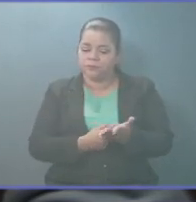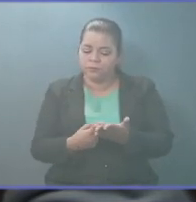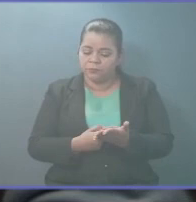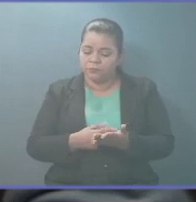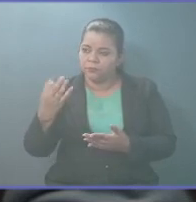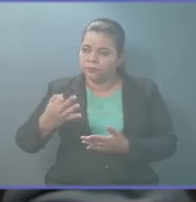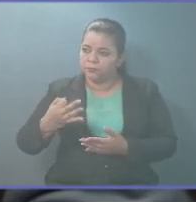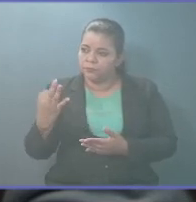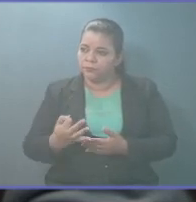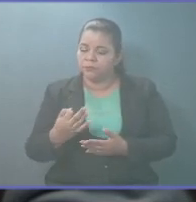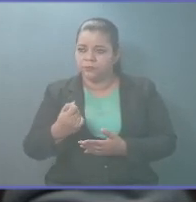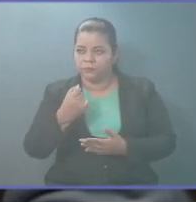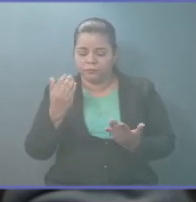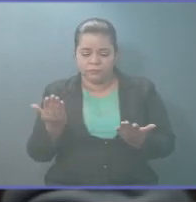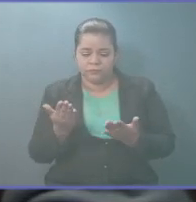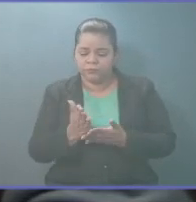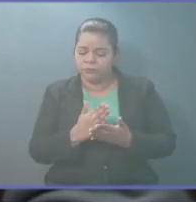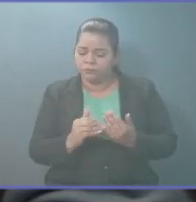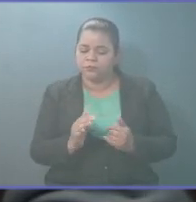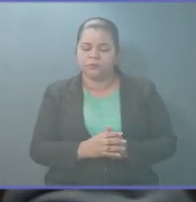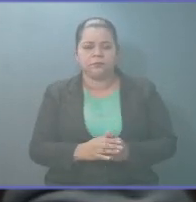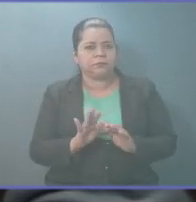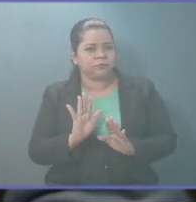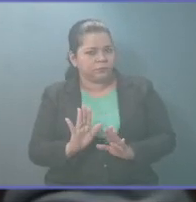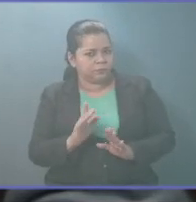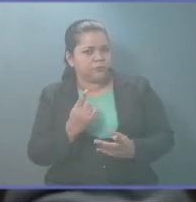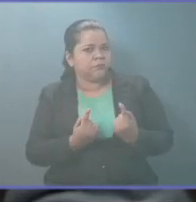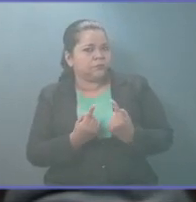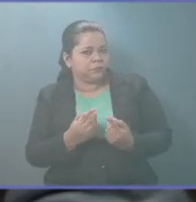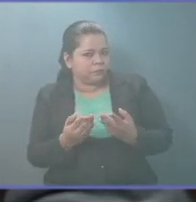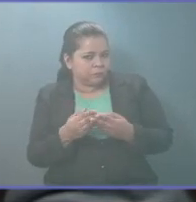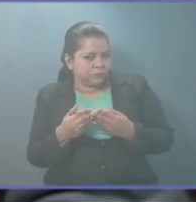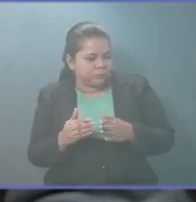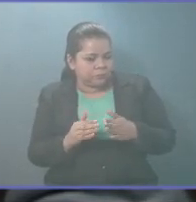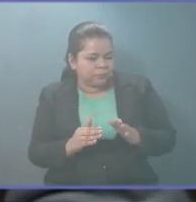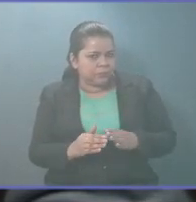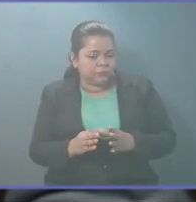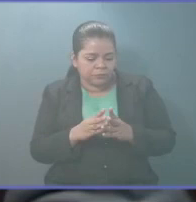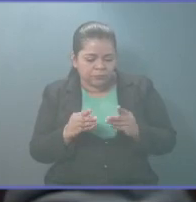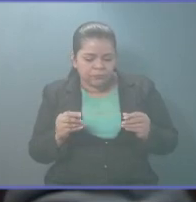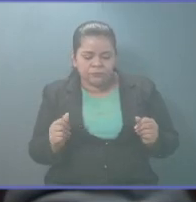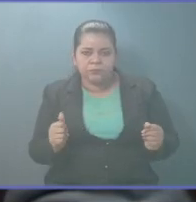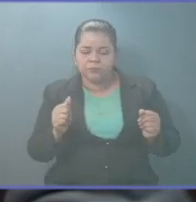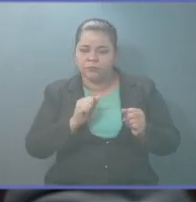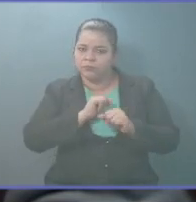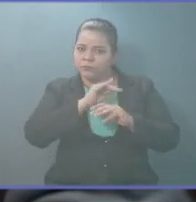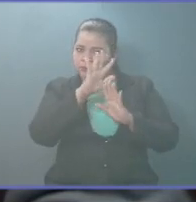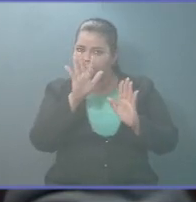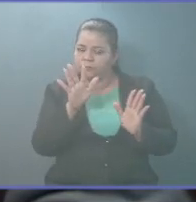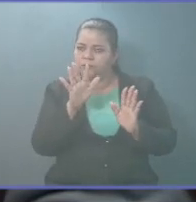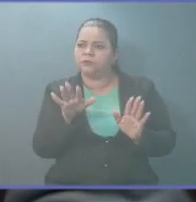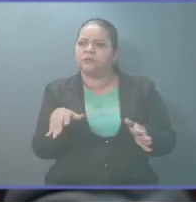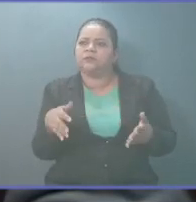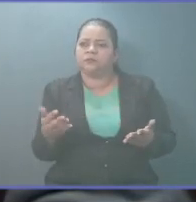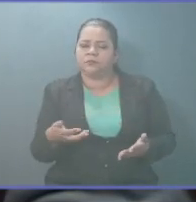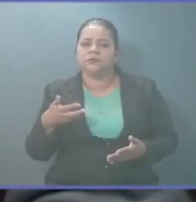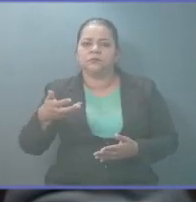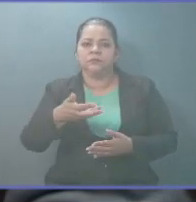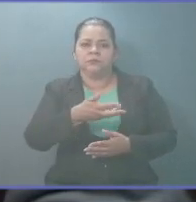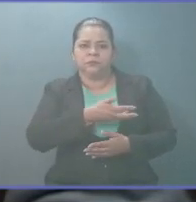es la diferencia? Una cosa es resolución definitiva, porque los